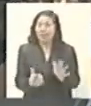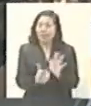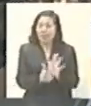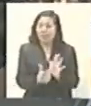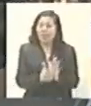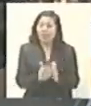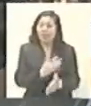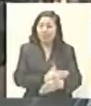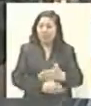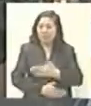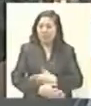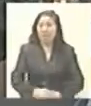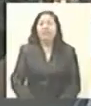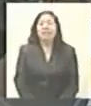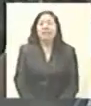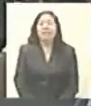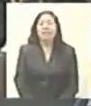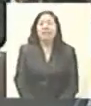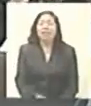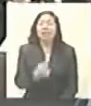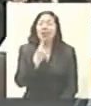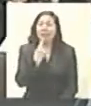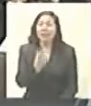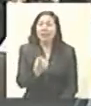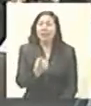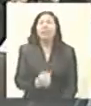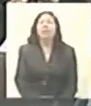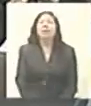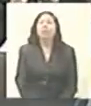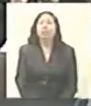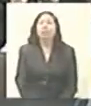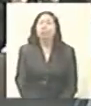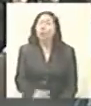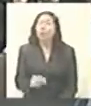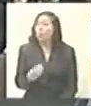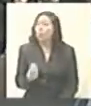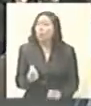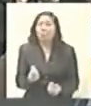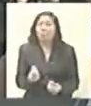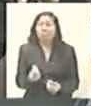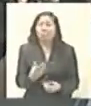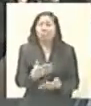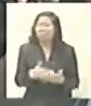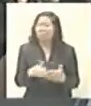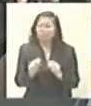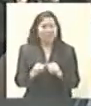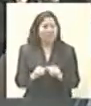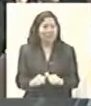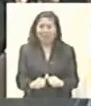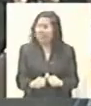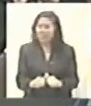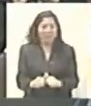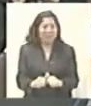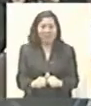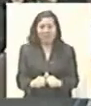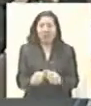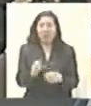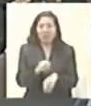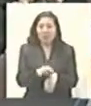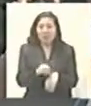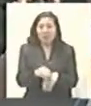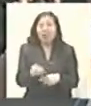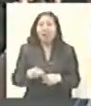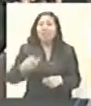de Discapacidad se establece ese concepto no como una incapacidad permanente, sino como